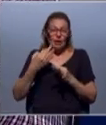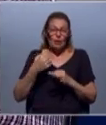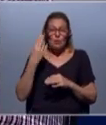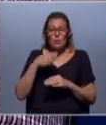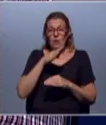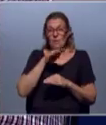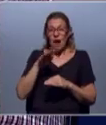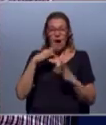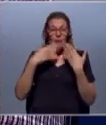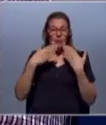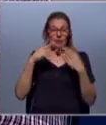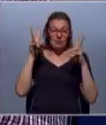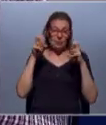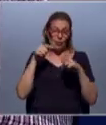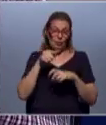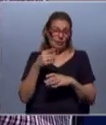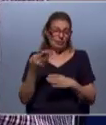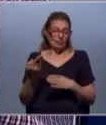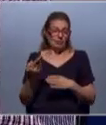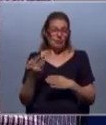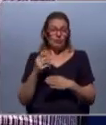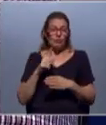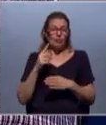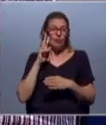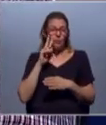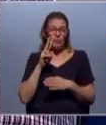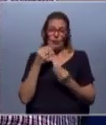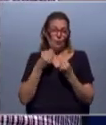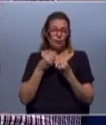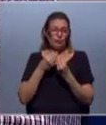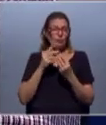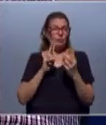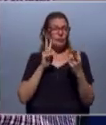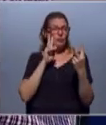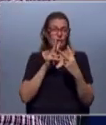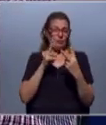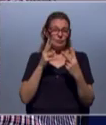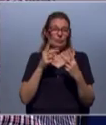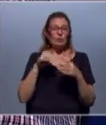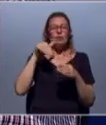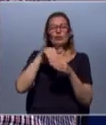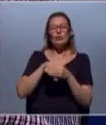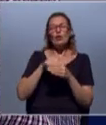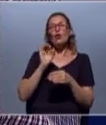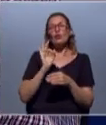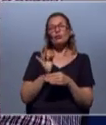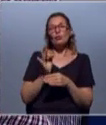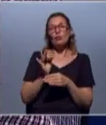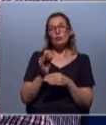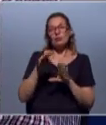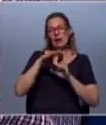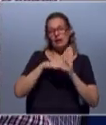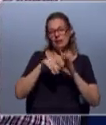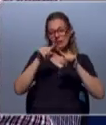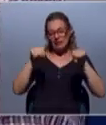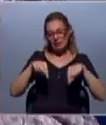más hablé el tema esté con él o sea él solo tampoco lo vio demasiado en general manini porque entonces cuando fue la elección de octubre las listas